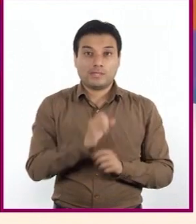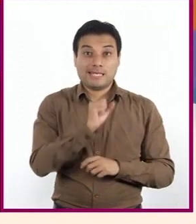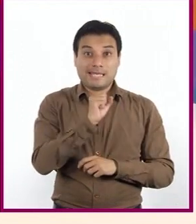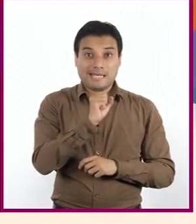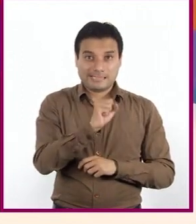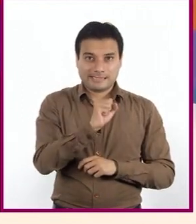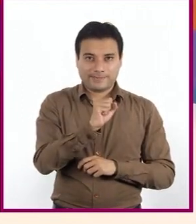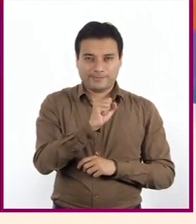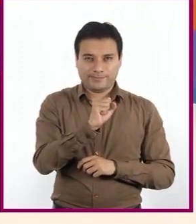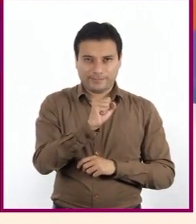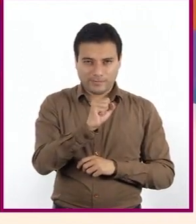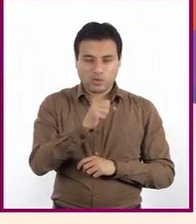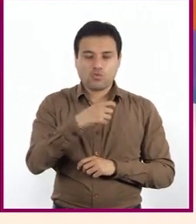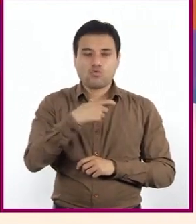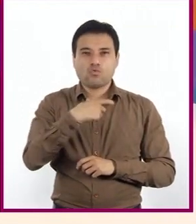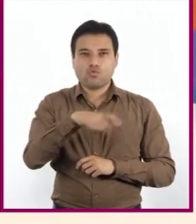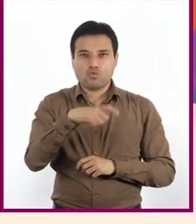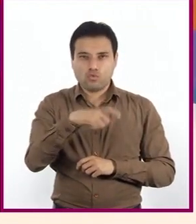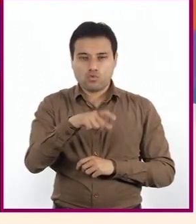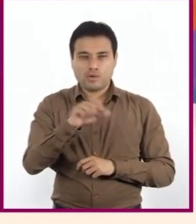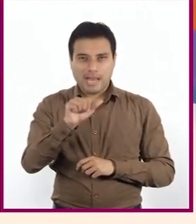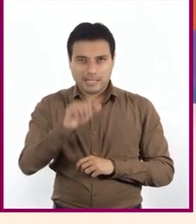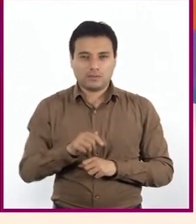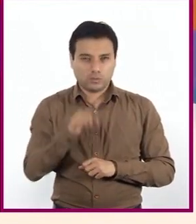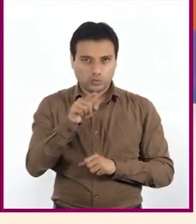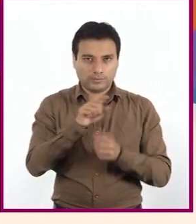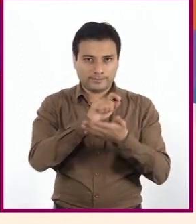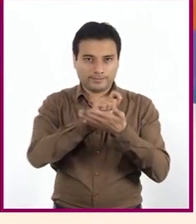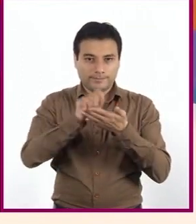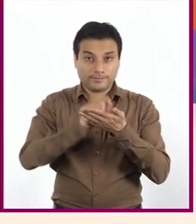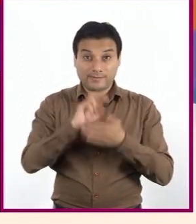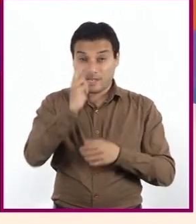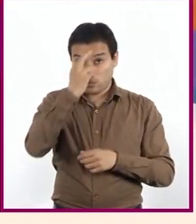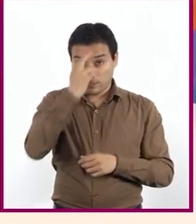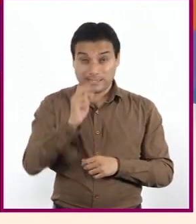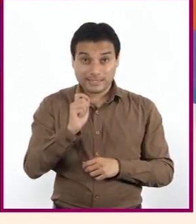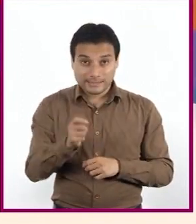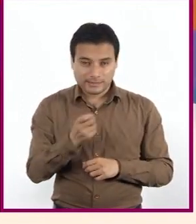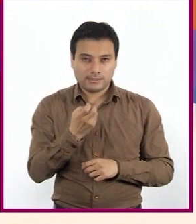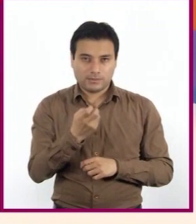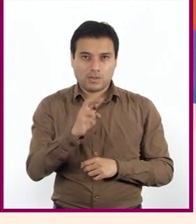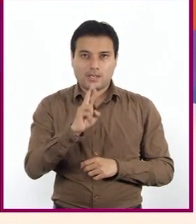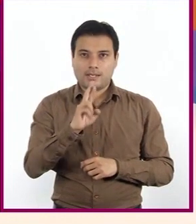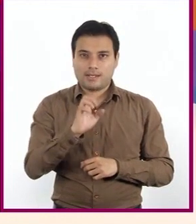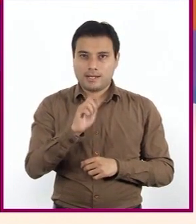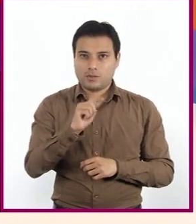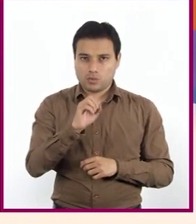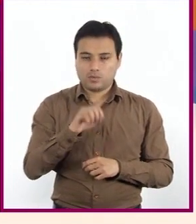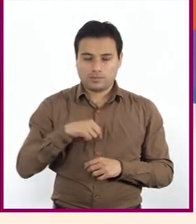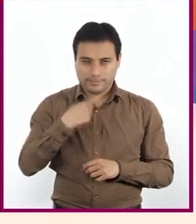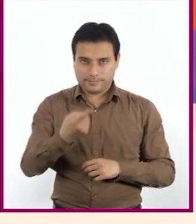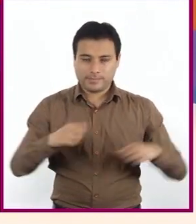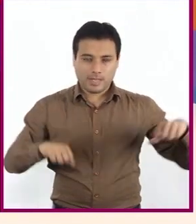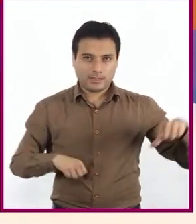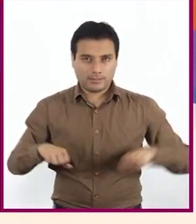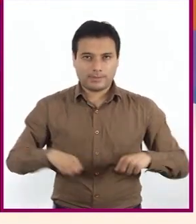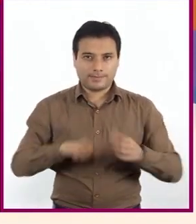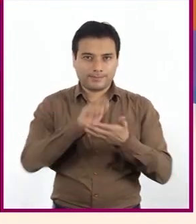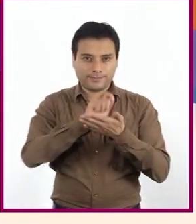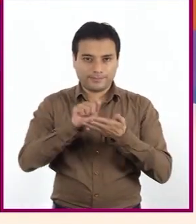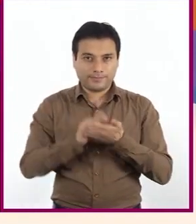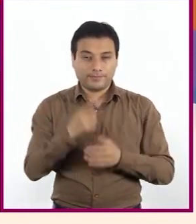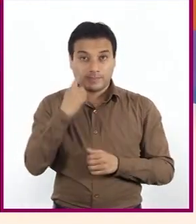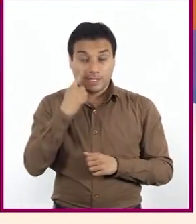quiere saber, aprendió, que como recordarán es el reto de la semana. Pongan atención en los